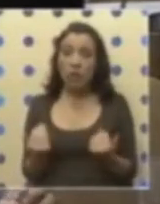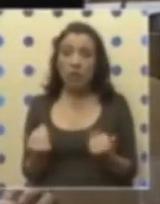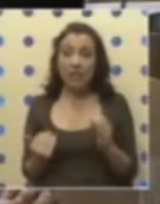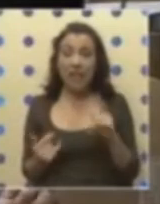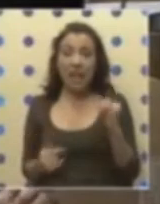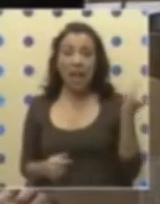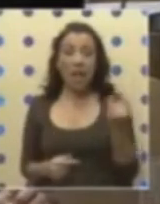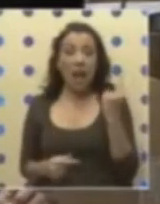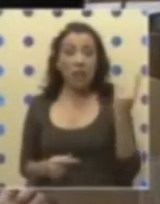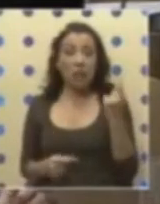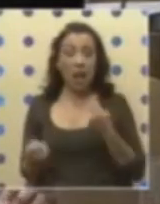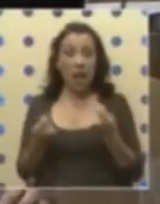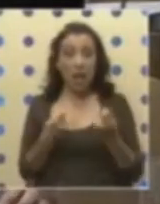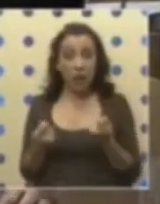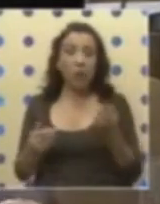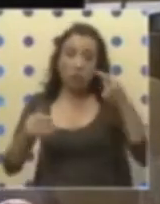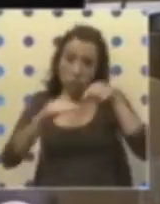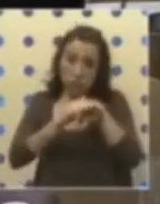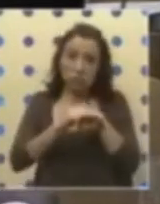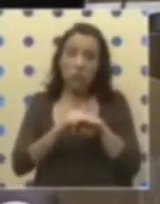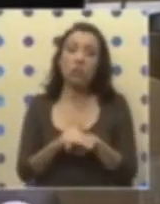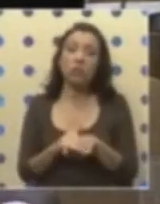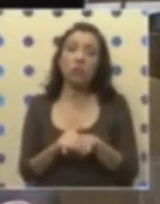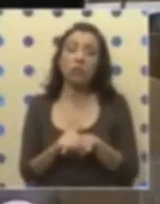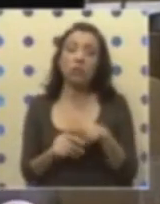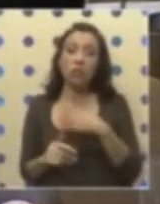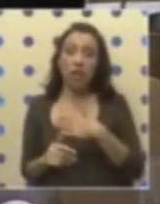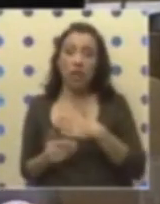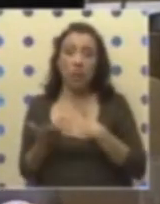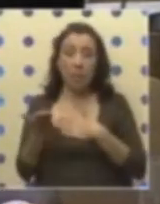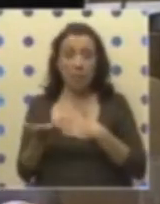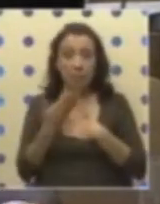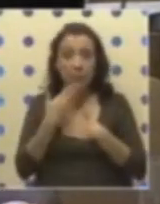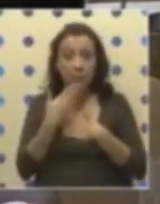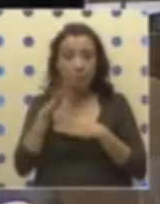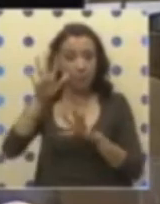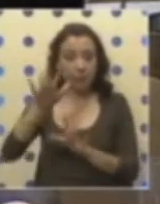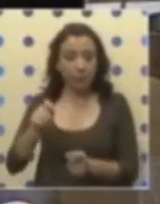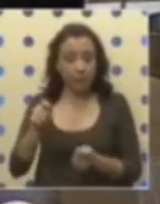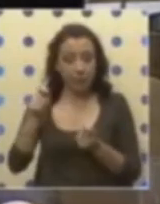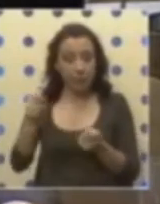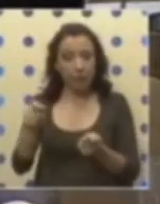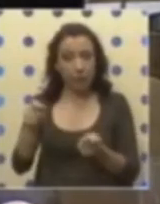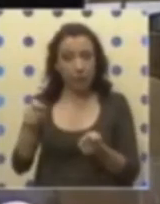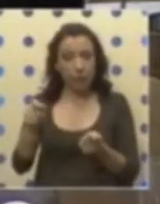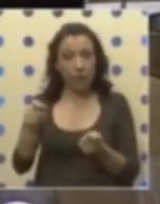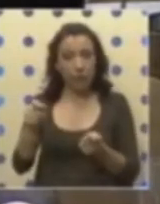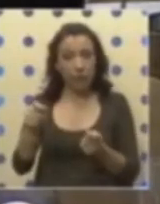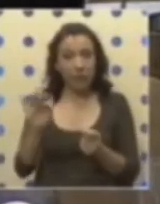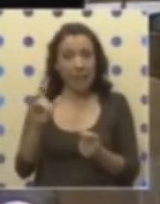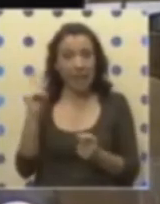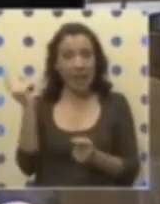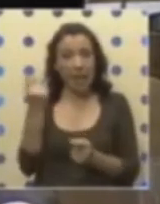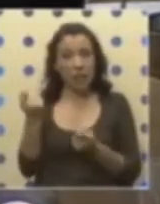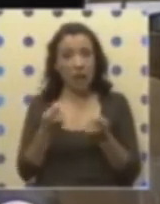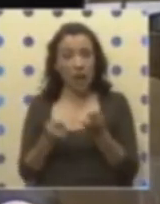Fiscalía Nacional Económica actúe. Por eso, presidente, quiero hoy día solicitar también un oficio que se oficie directamente a la Fiscalía